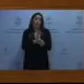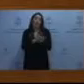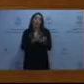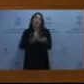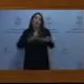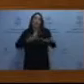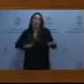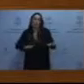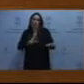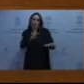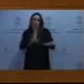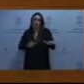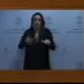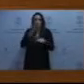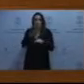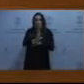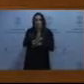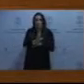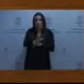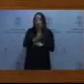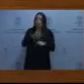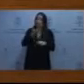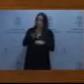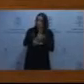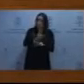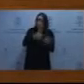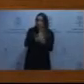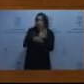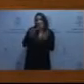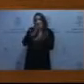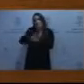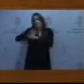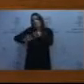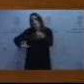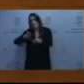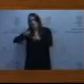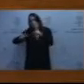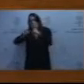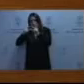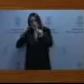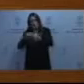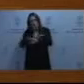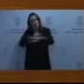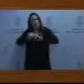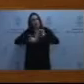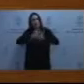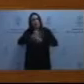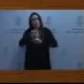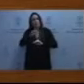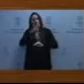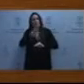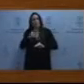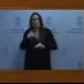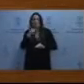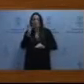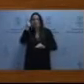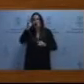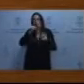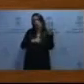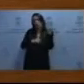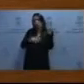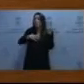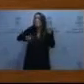representantes que, por ende, representan una mayoría de asturianos? Se me ocurren dos motivos, seguramente haya más. Uno de los motivos que se me